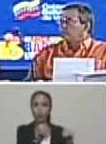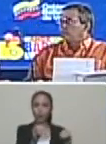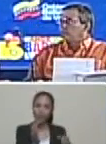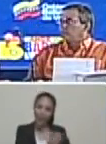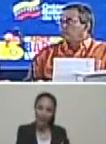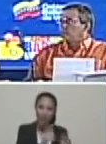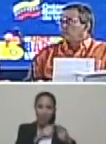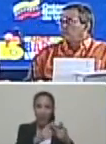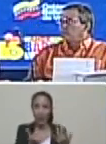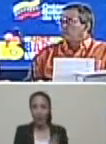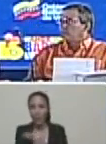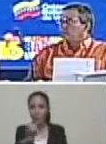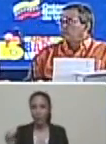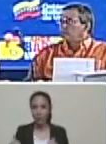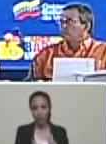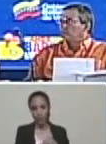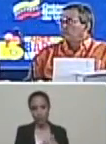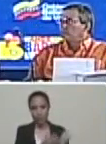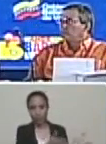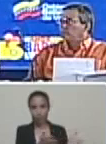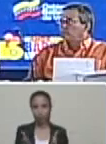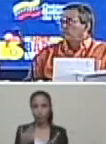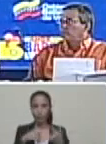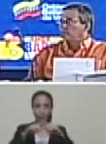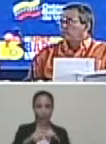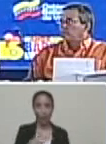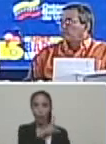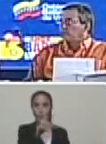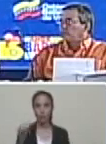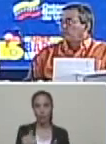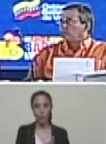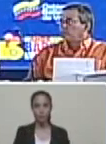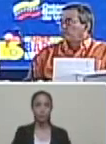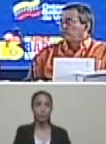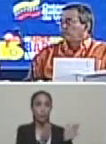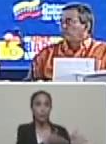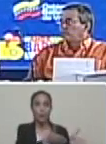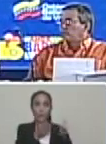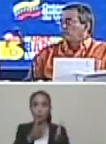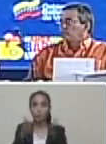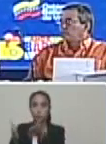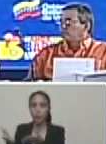Y en exámenes diversos, examen de sangre,